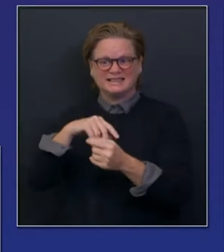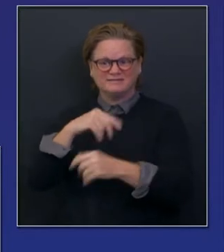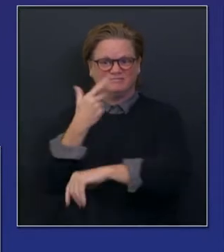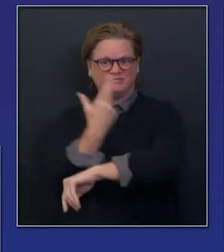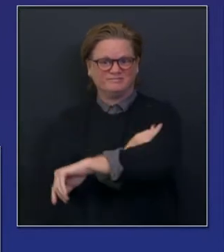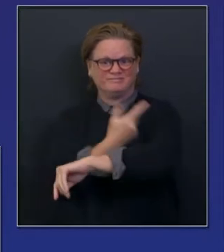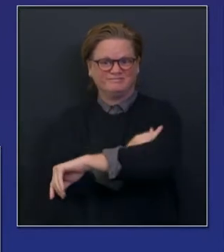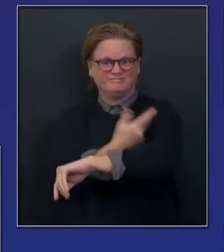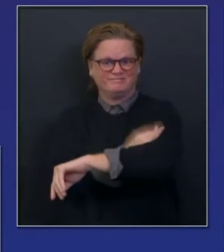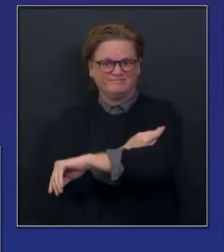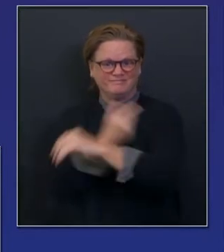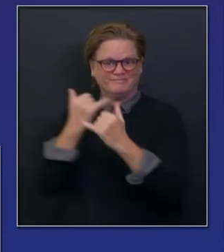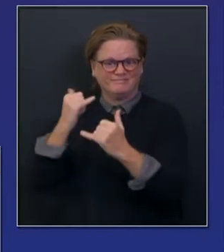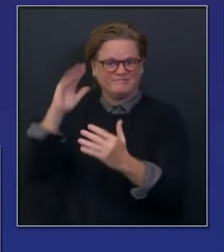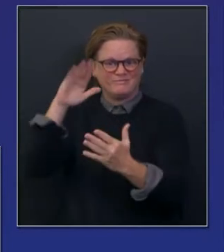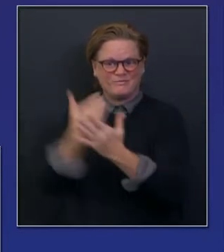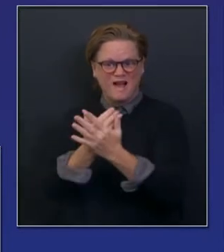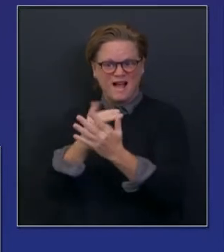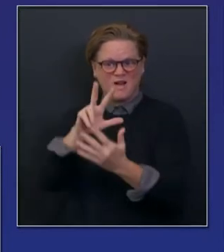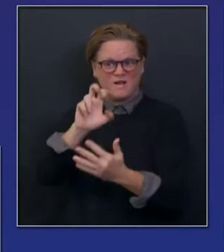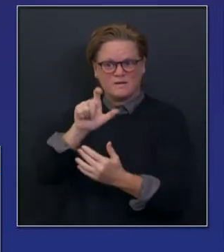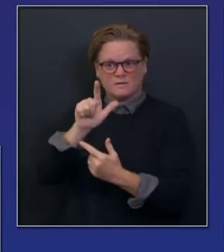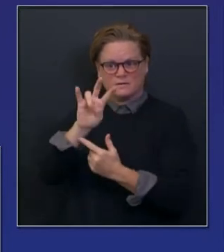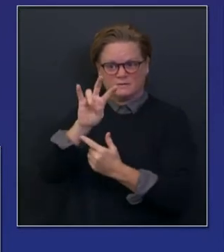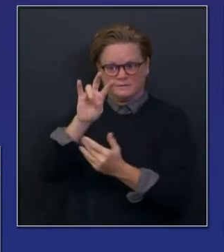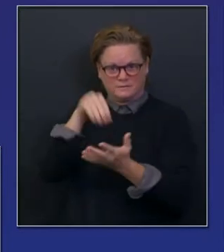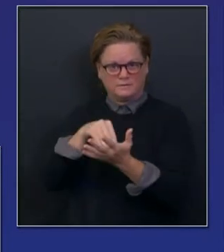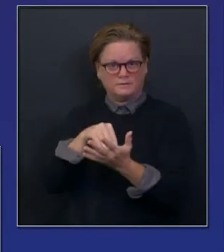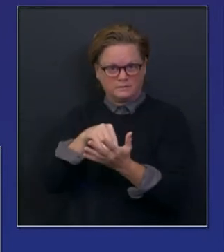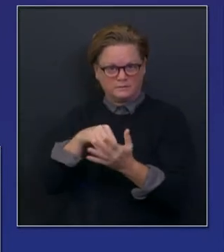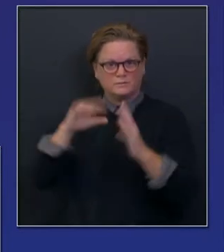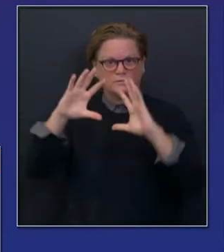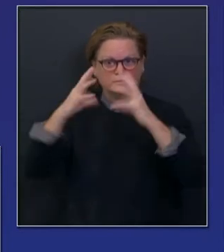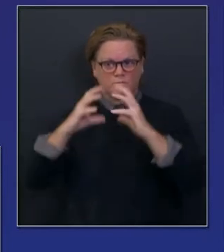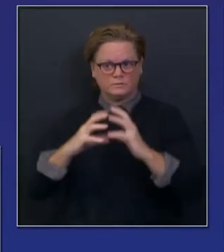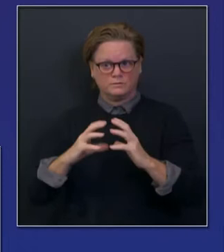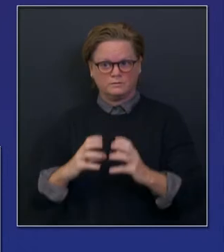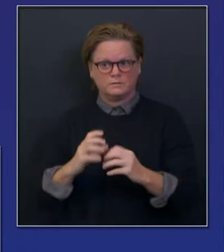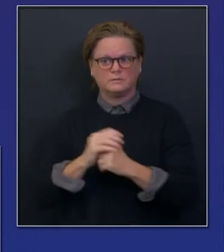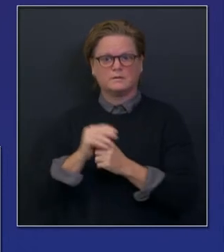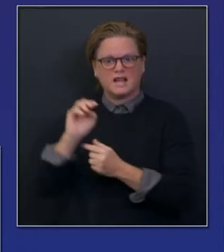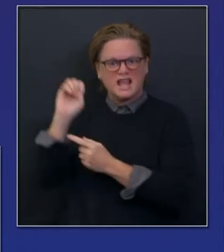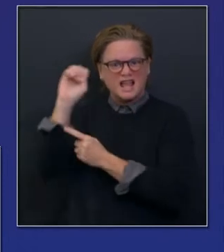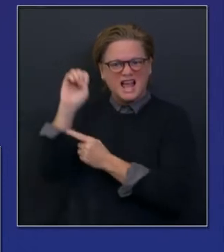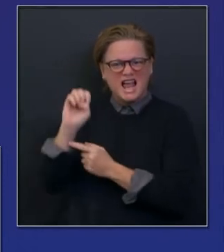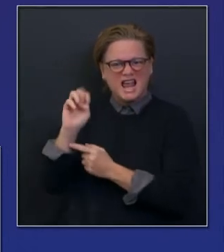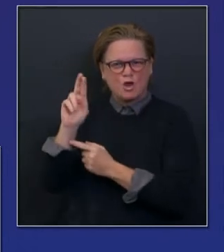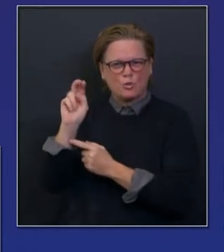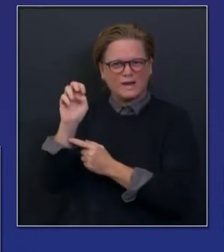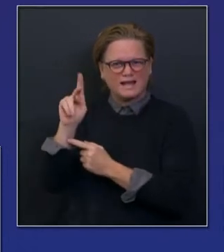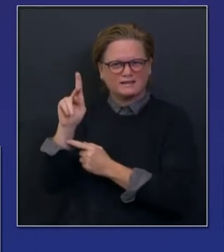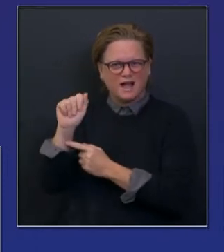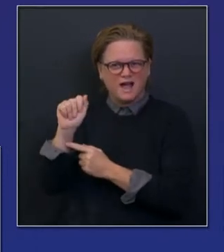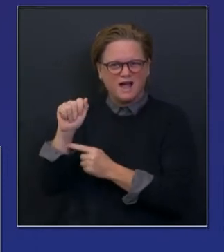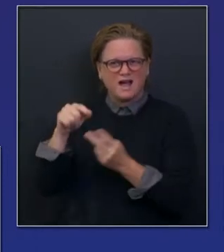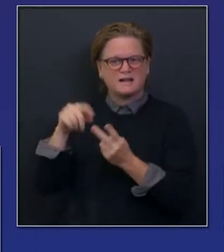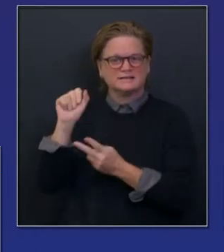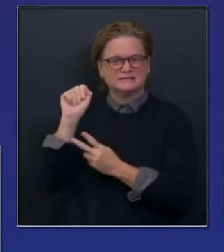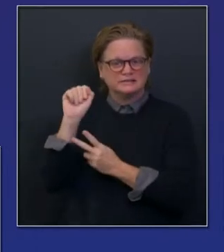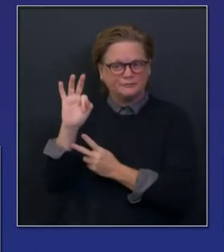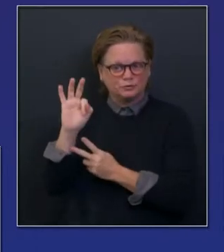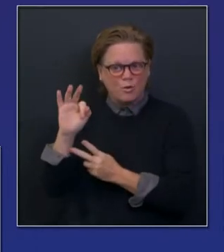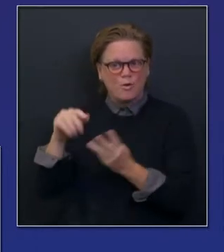exacto, en cuatro localidades: St. Joseph's, Eureka, en San Francisco, San